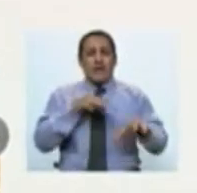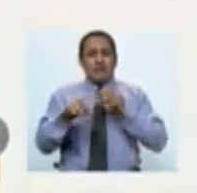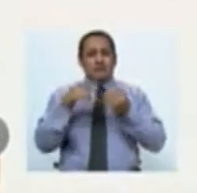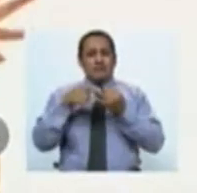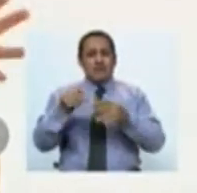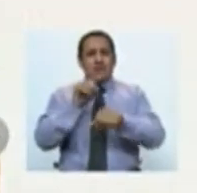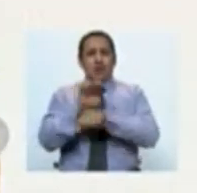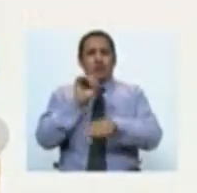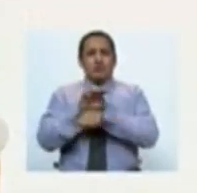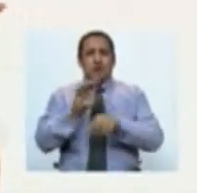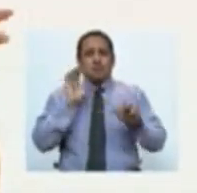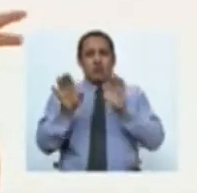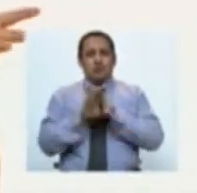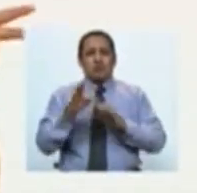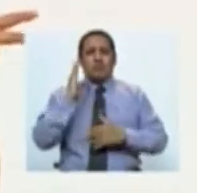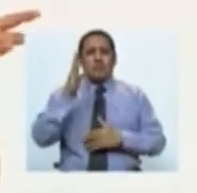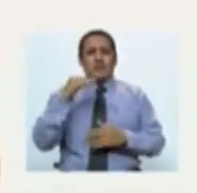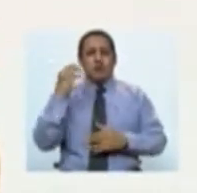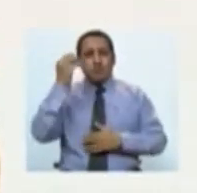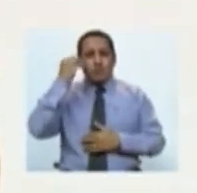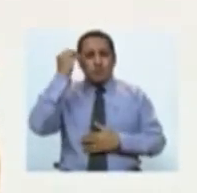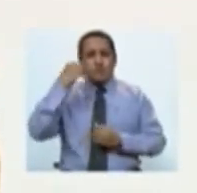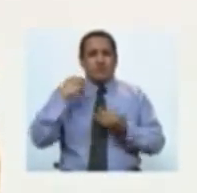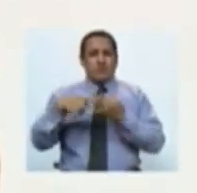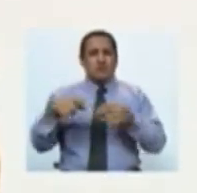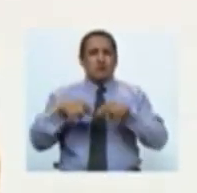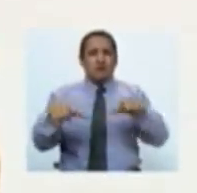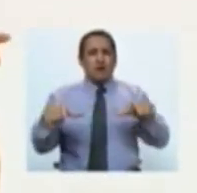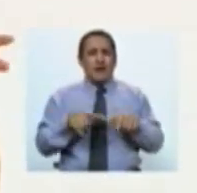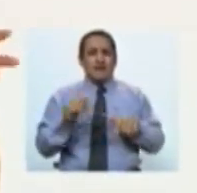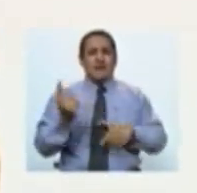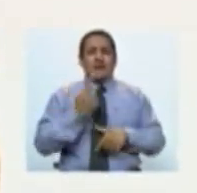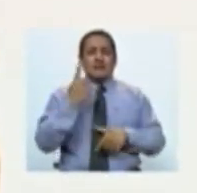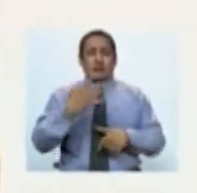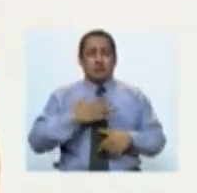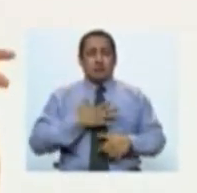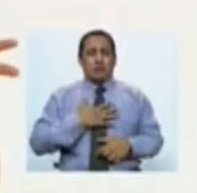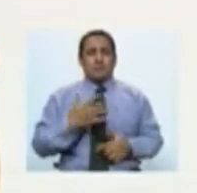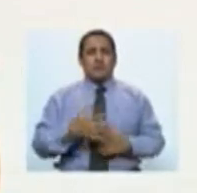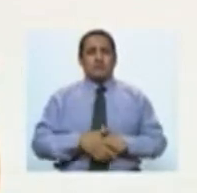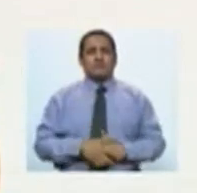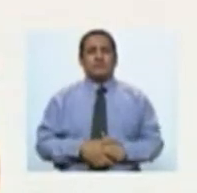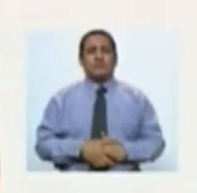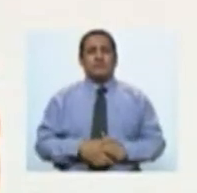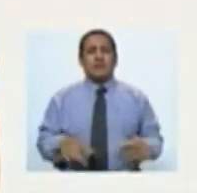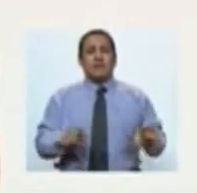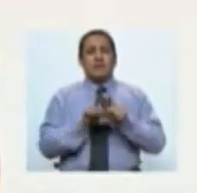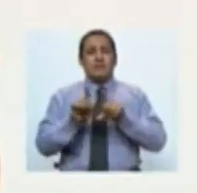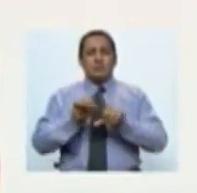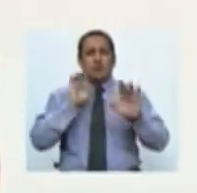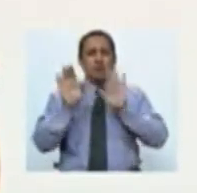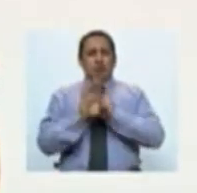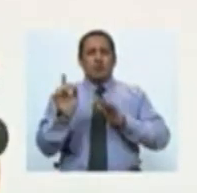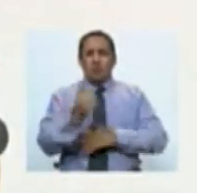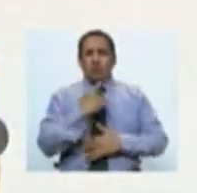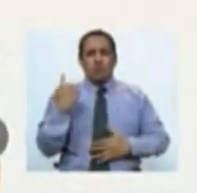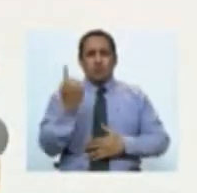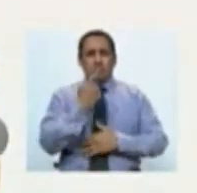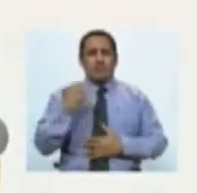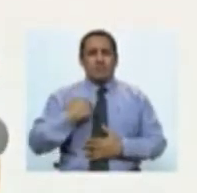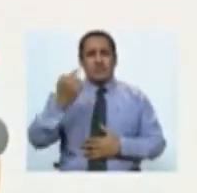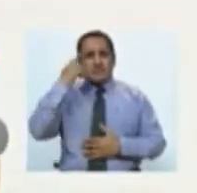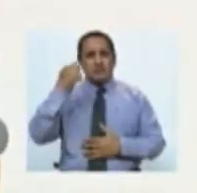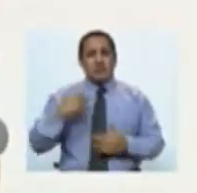hemos hecho diferentes sugerencias según las opiniones de los distintos expertos, ¿no? Las que les estoy brindando son las mías, ¿no? Entonces, pero en conjunto lo que